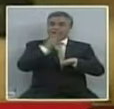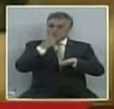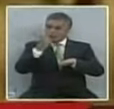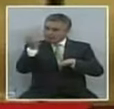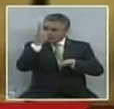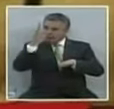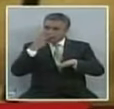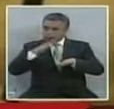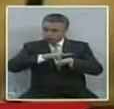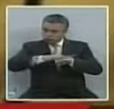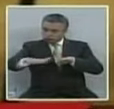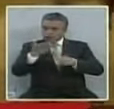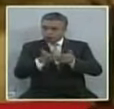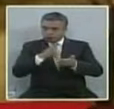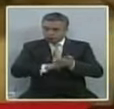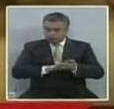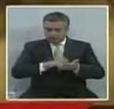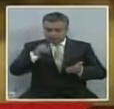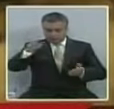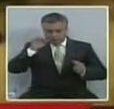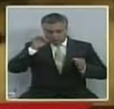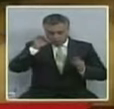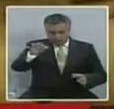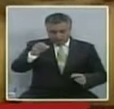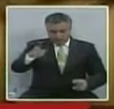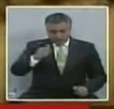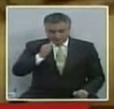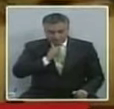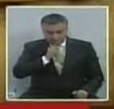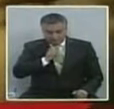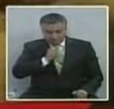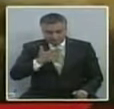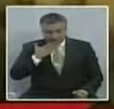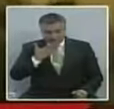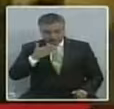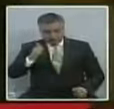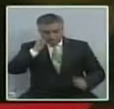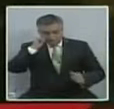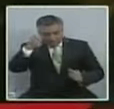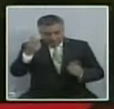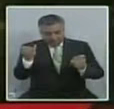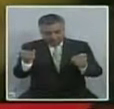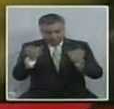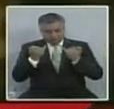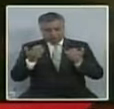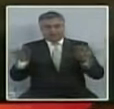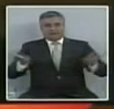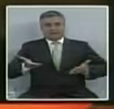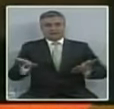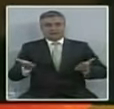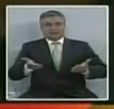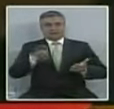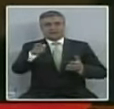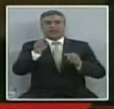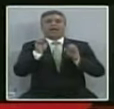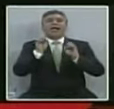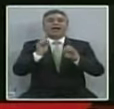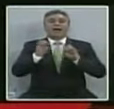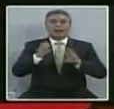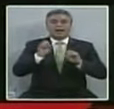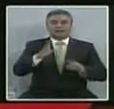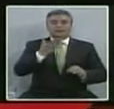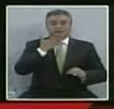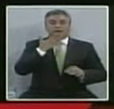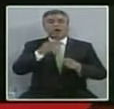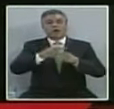ese lugar. Los vuelos están suspendidos por ahora. Y tampoco tenemos información de qué va a ocurrir mañana con respecto, por ejemplo, de las clases. Otra